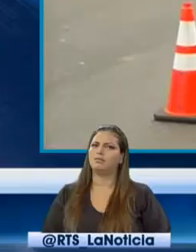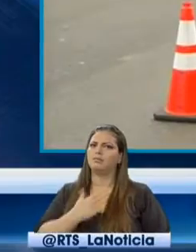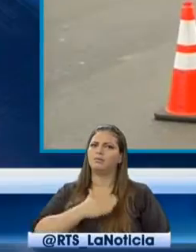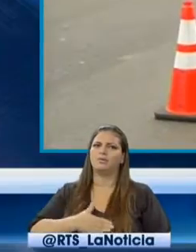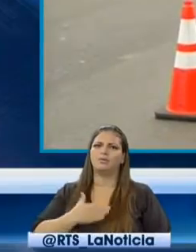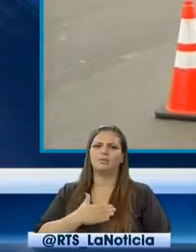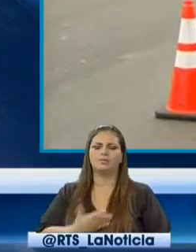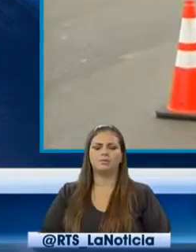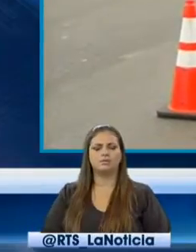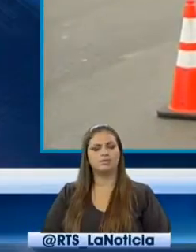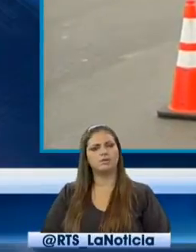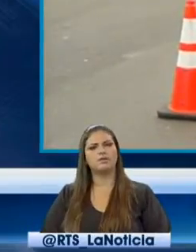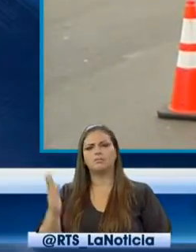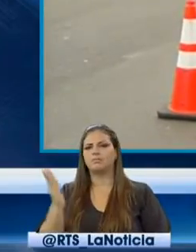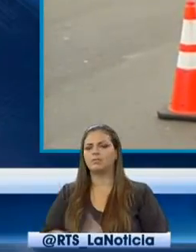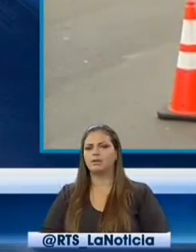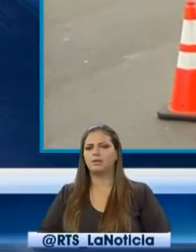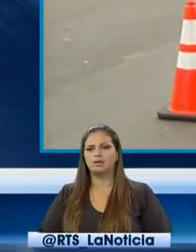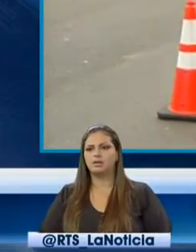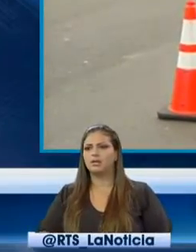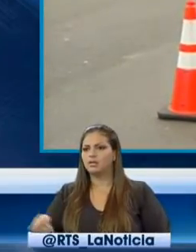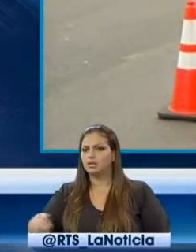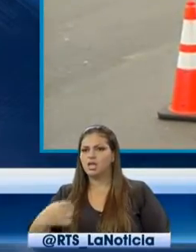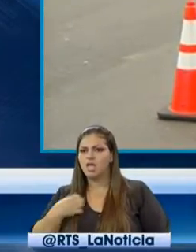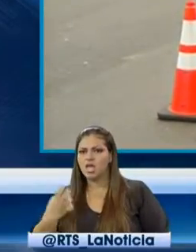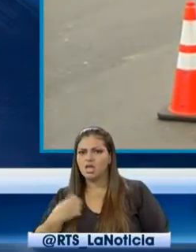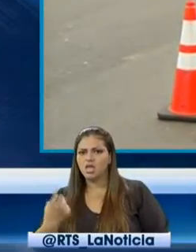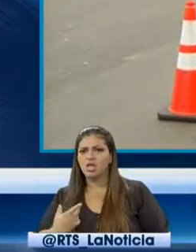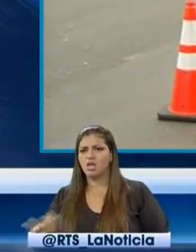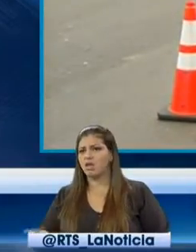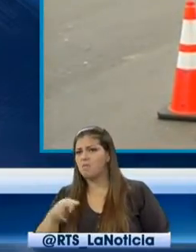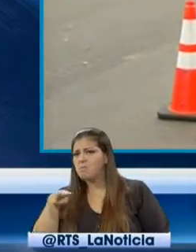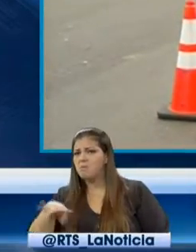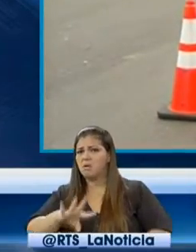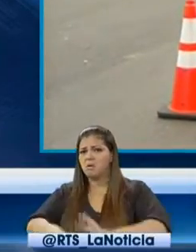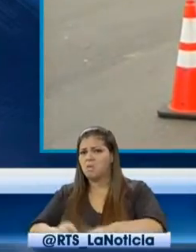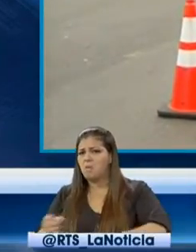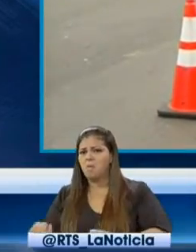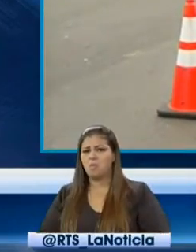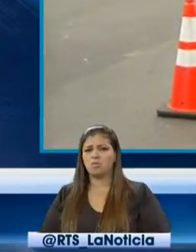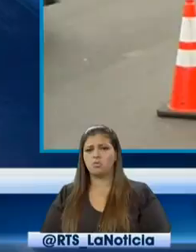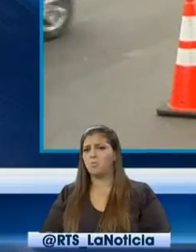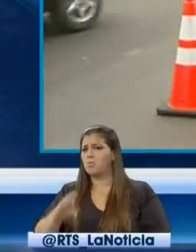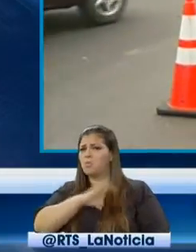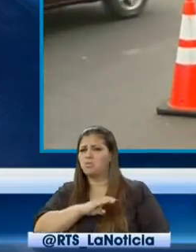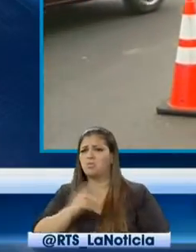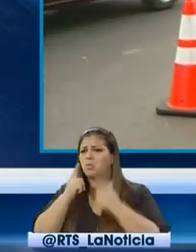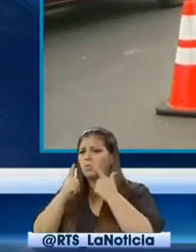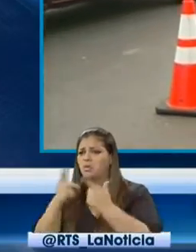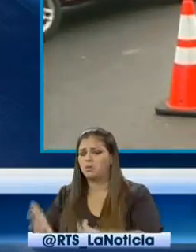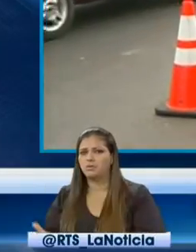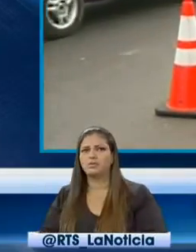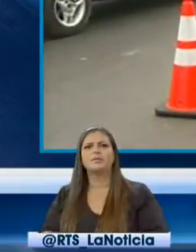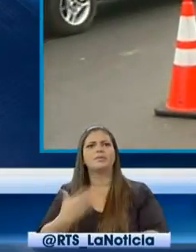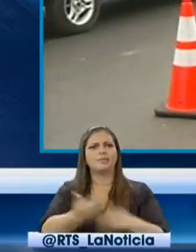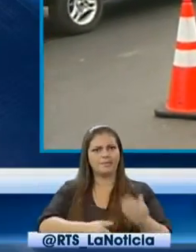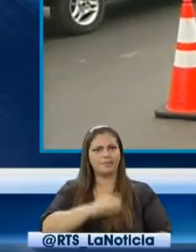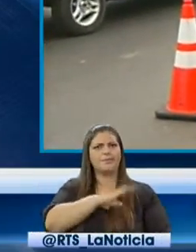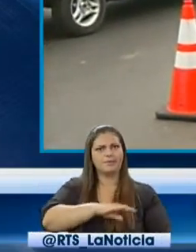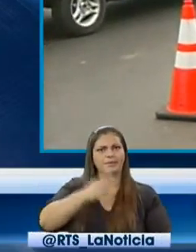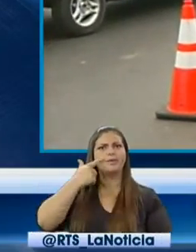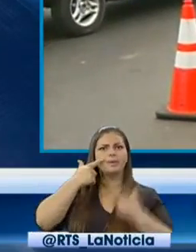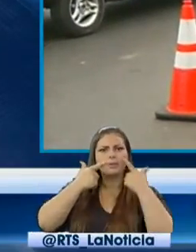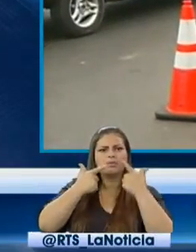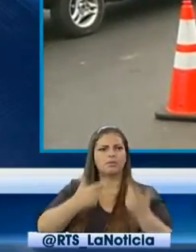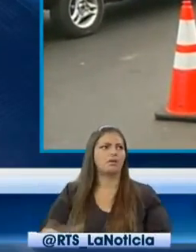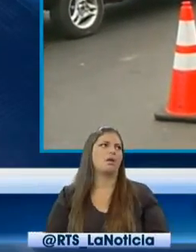ya quedemos en algo. Se queja porque lo asaltan y se queja porque lo cuidan. ¿Qué mismo es lo que quiere? Esa sería